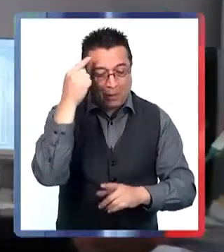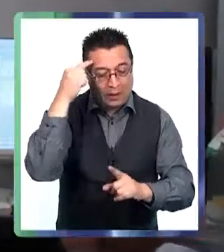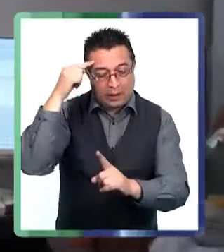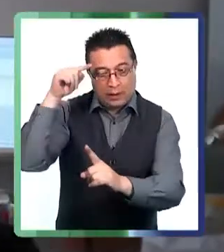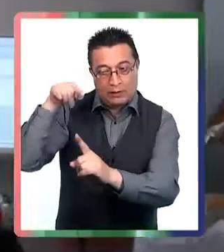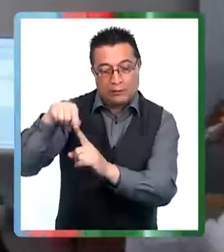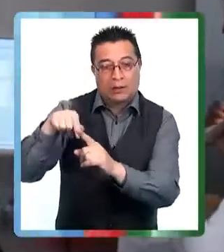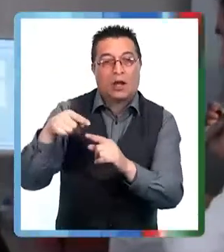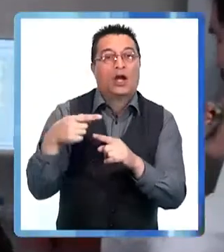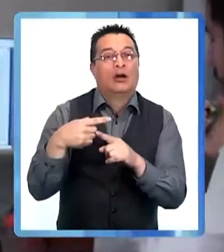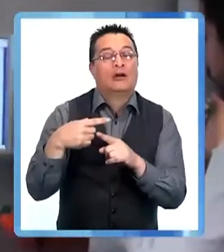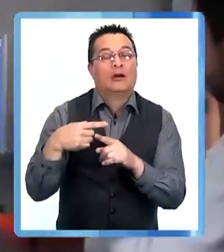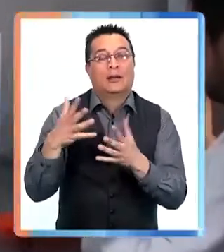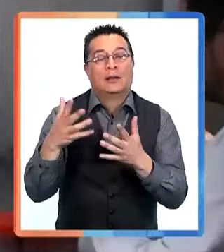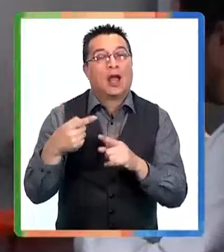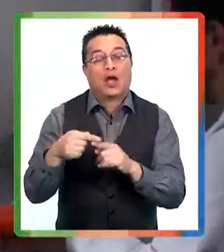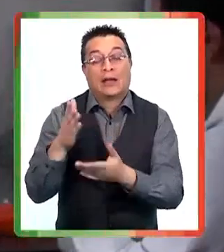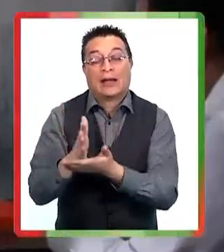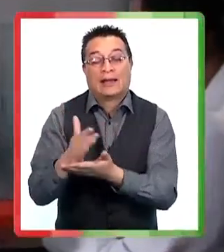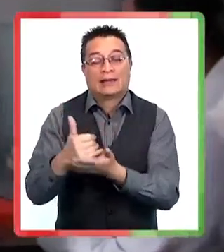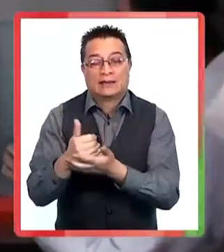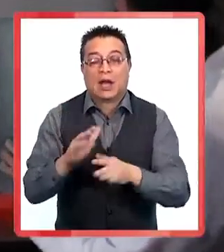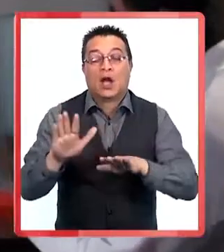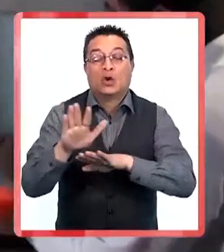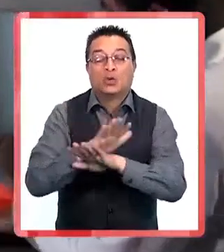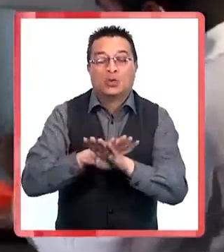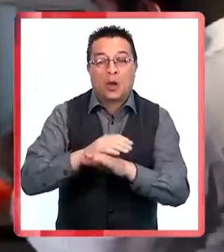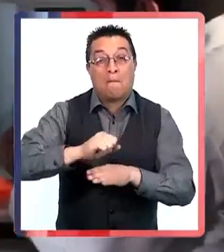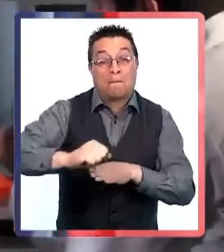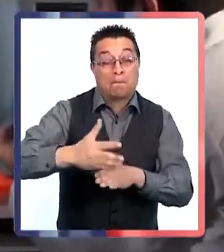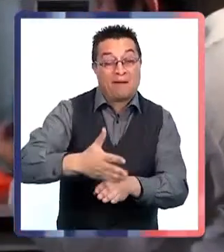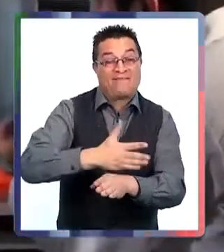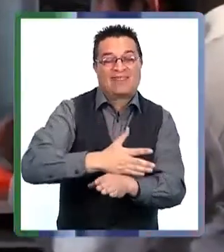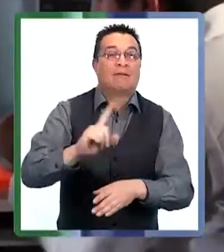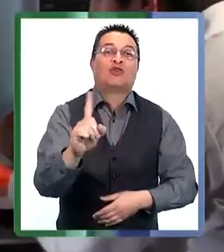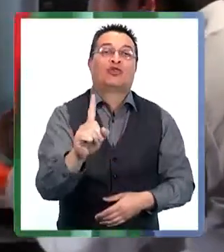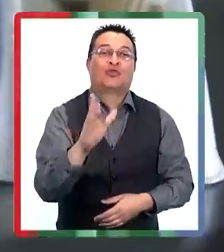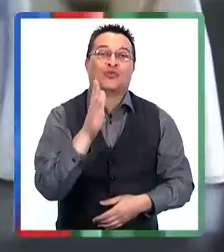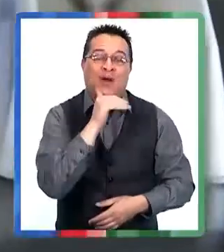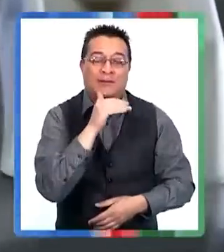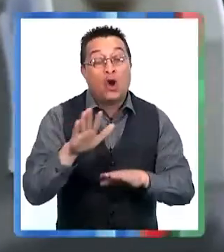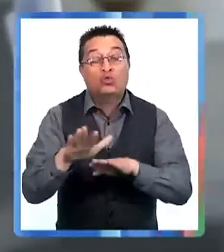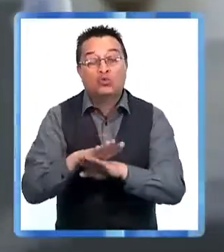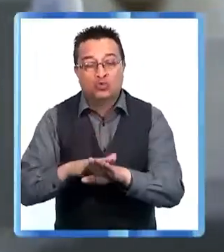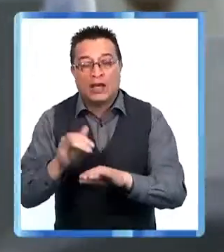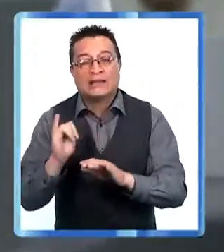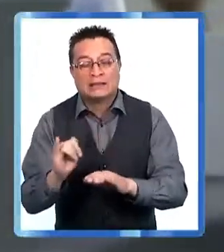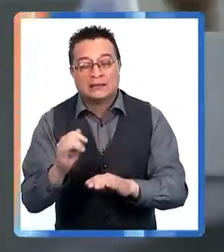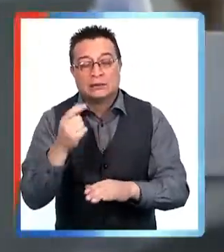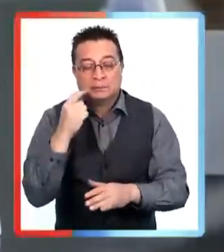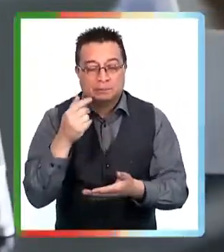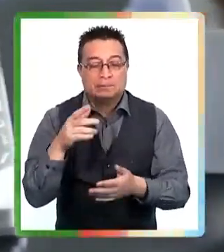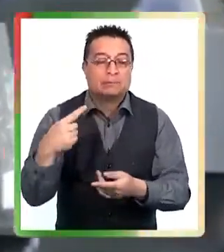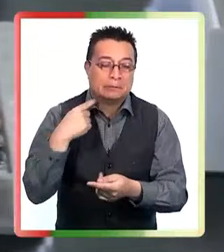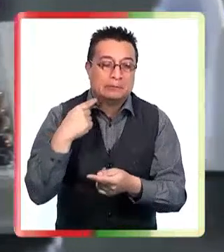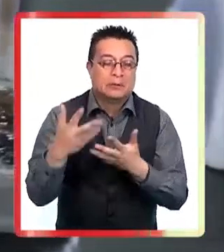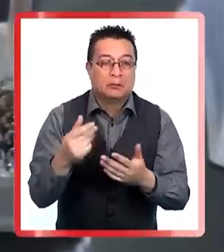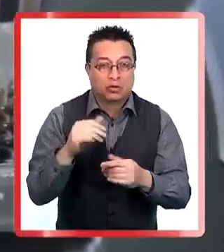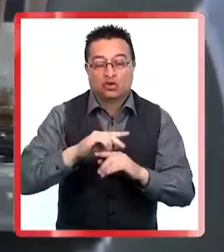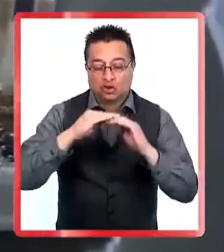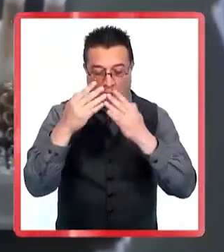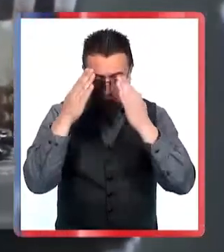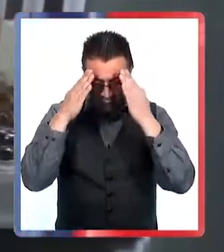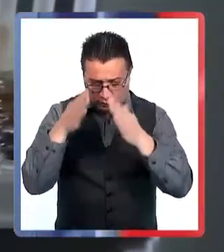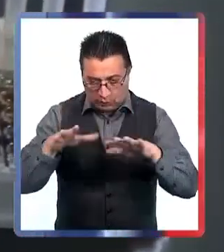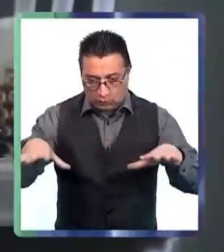preocupados de fundamentalmente una estrategia curativa más que preventiva. Entonces se enfocan